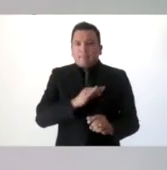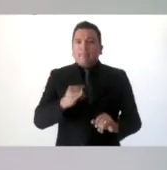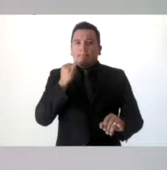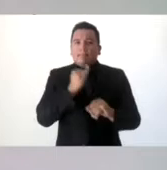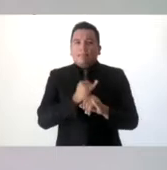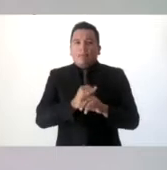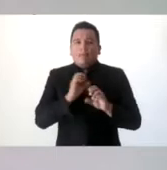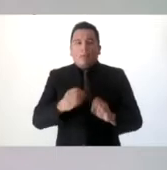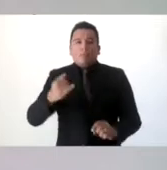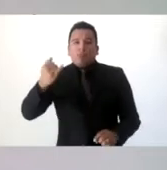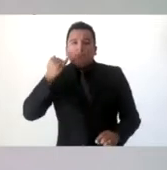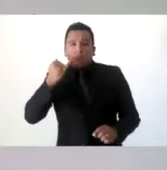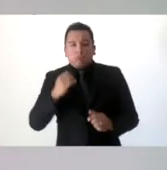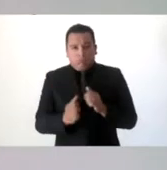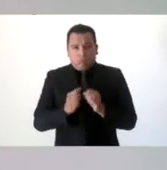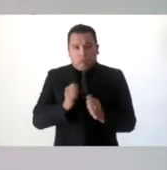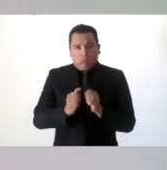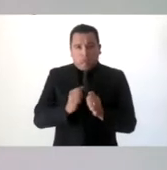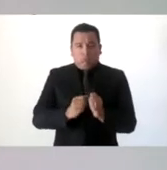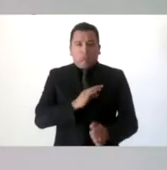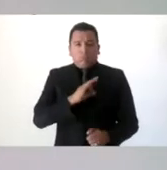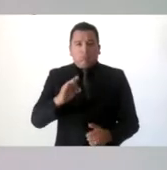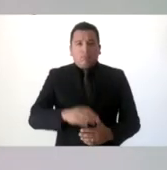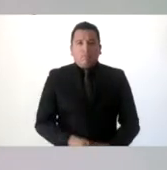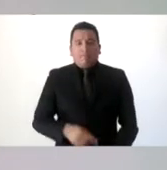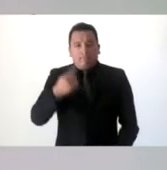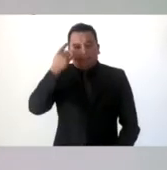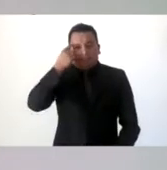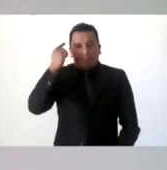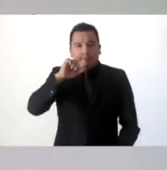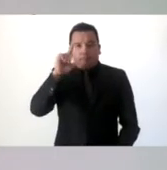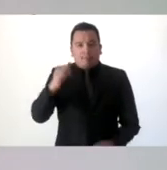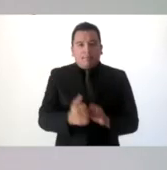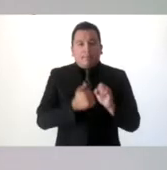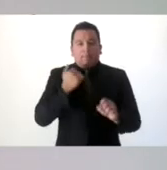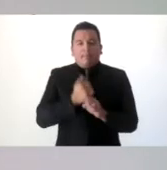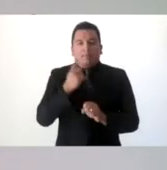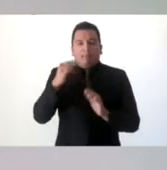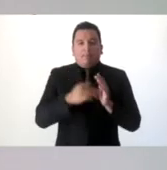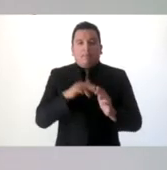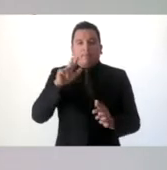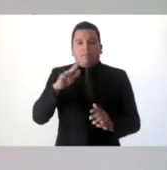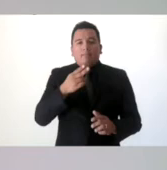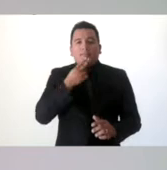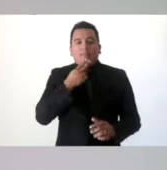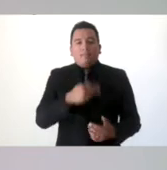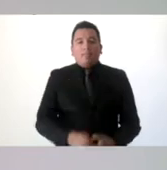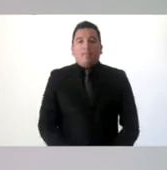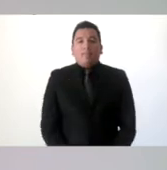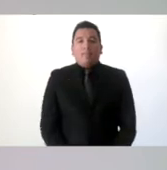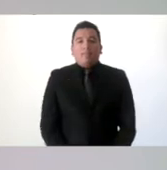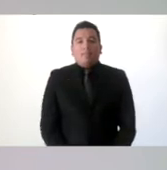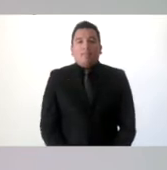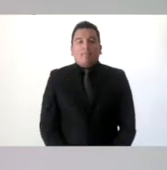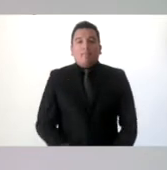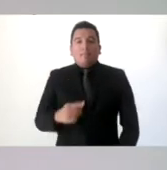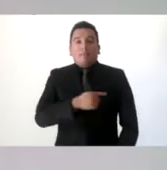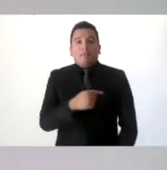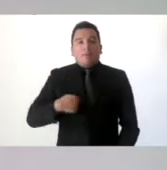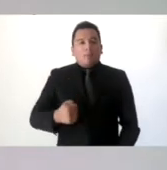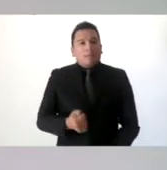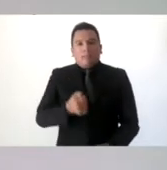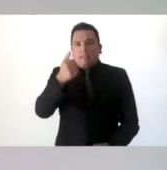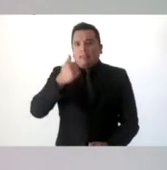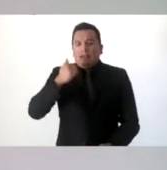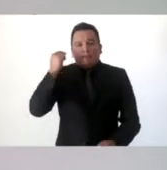por internet o por teléfono móvil, en fin, para que se pudiera utilizar en 2018. La verdad es que lo primero que